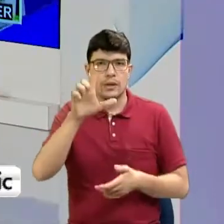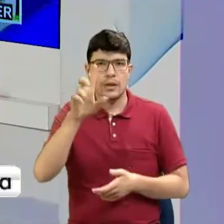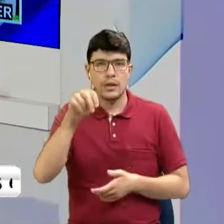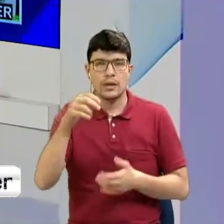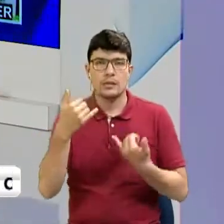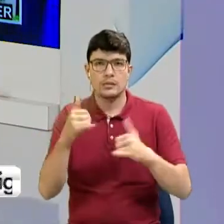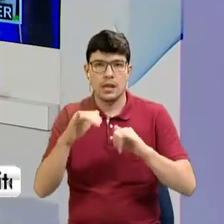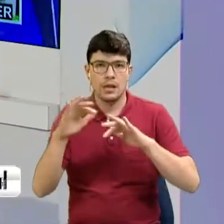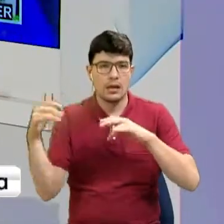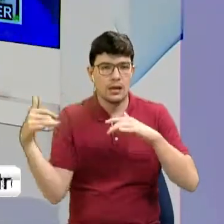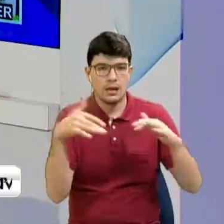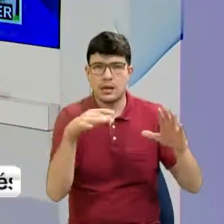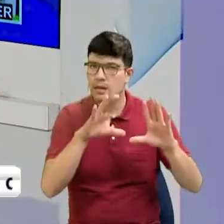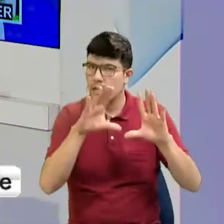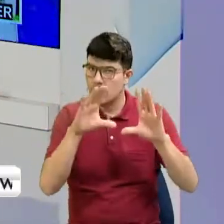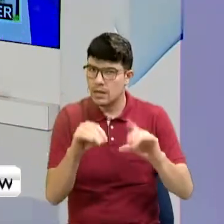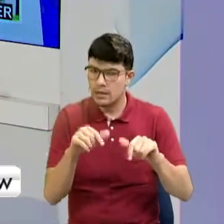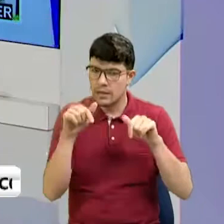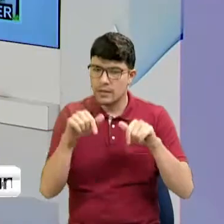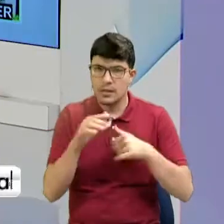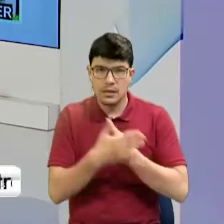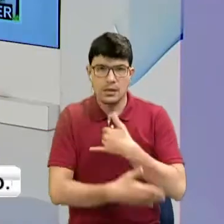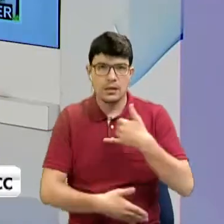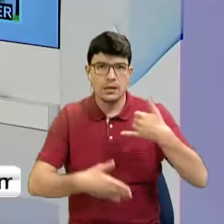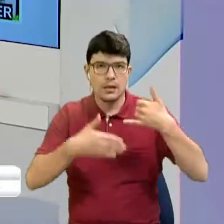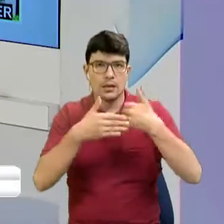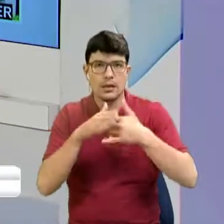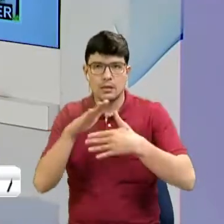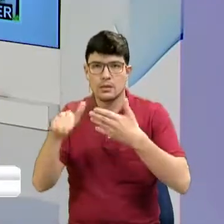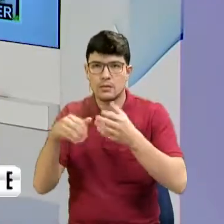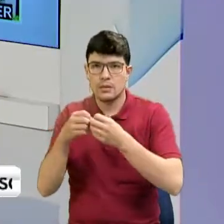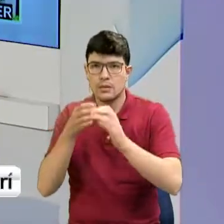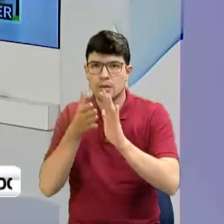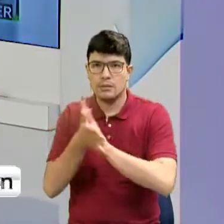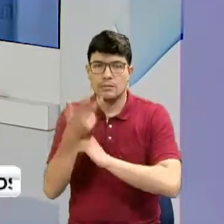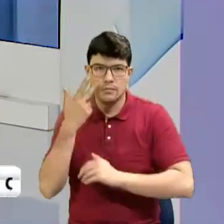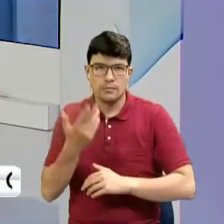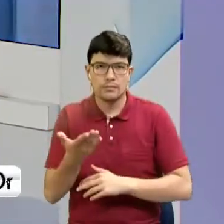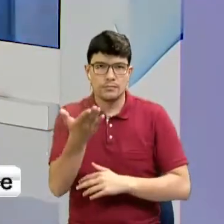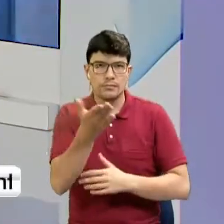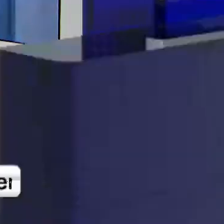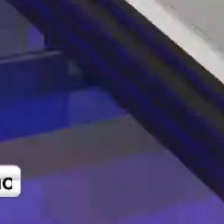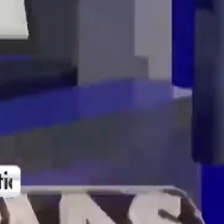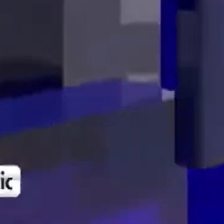fuego y hostilidades en todo el territorio nacional édgar muy buenas tardes